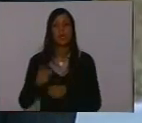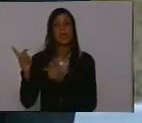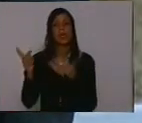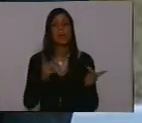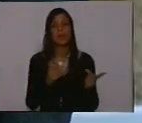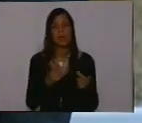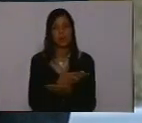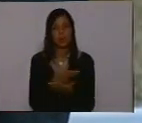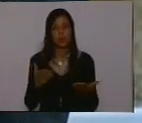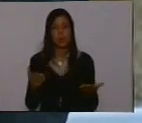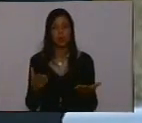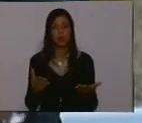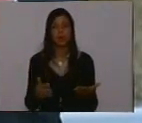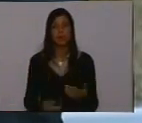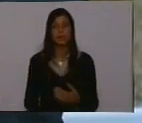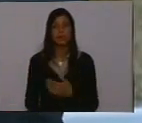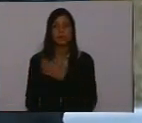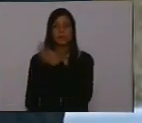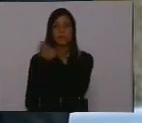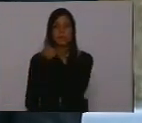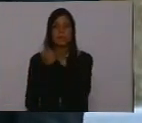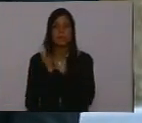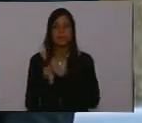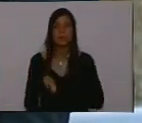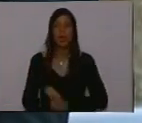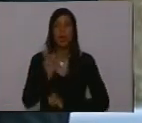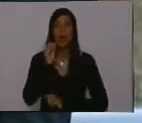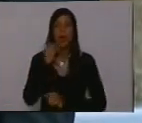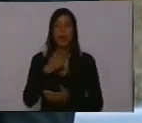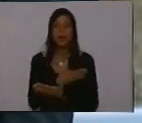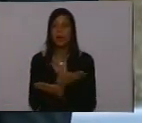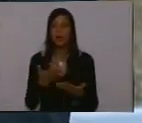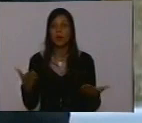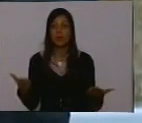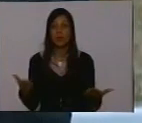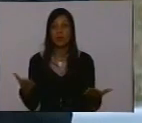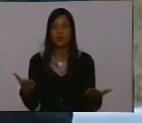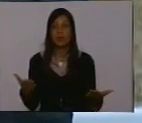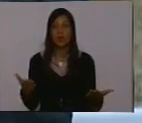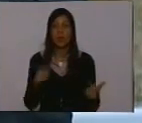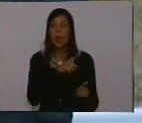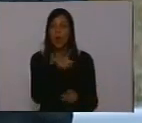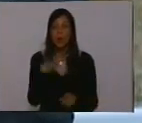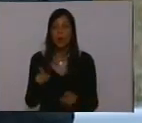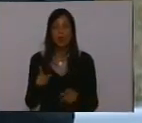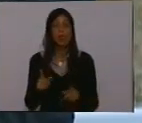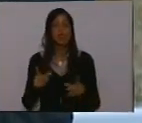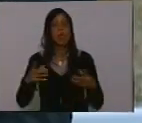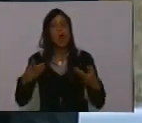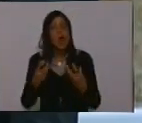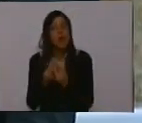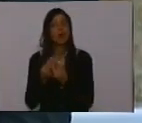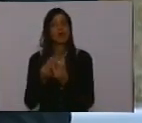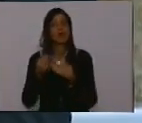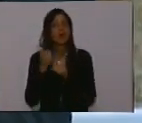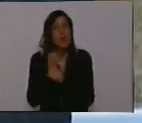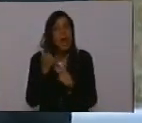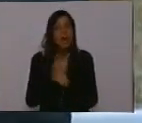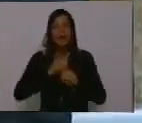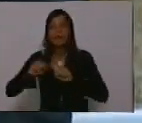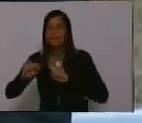pues, queridas muchachas y muchachos, a que trabajemos en condiciones de